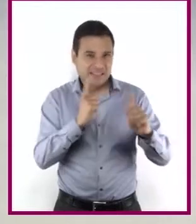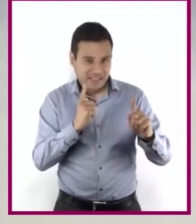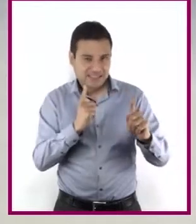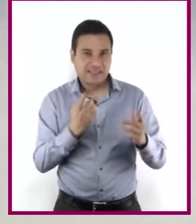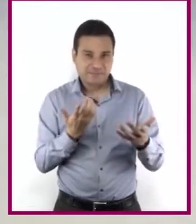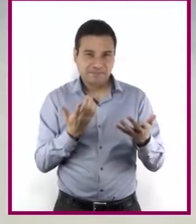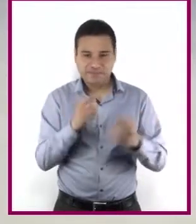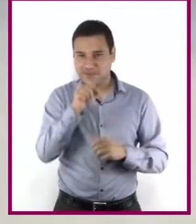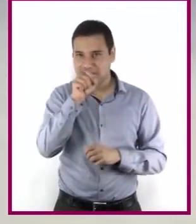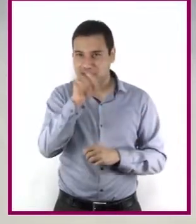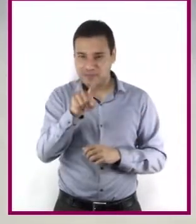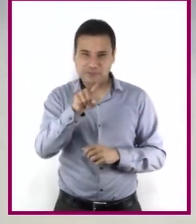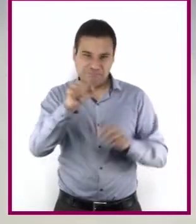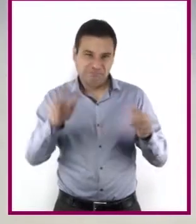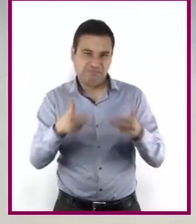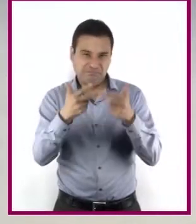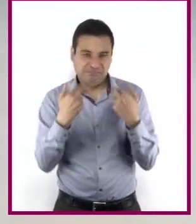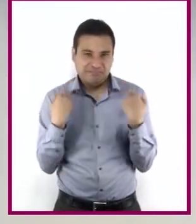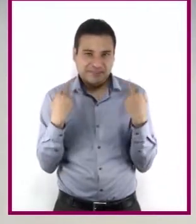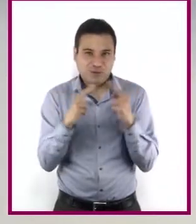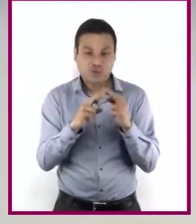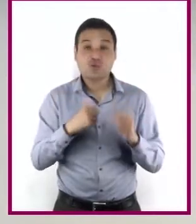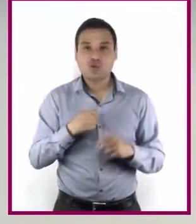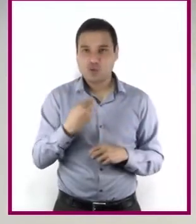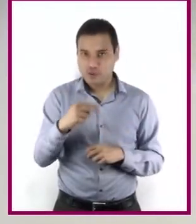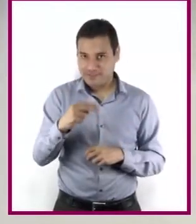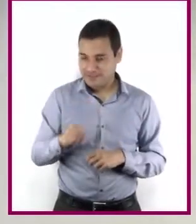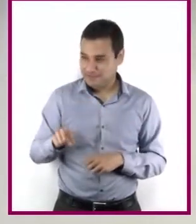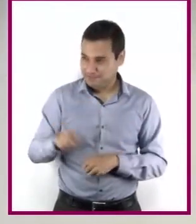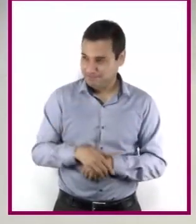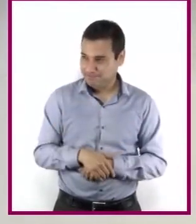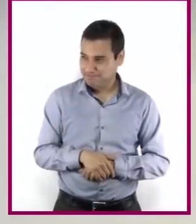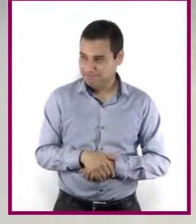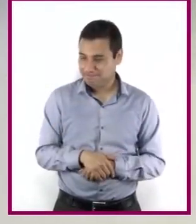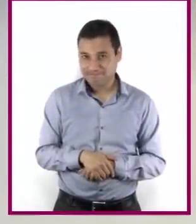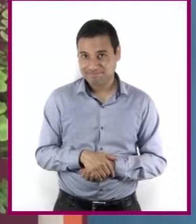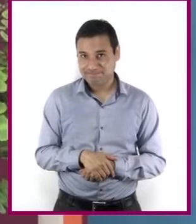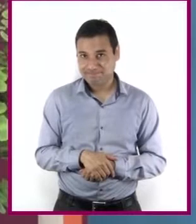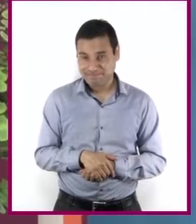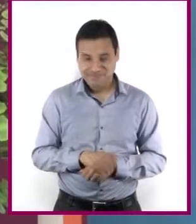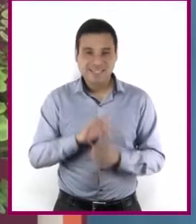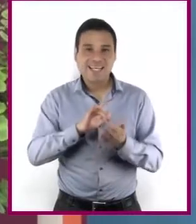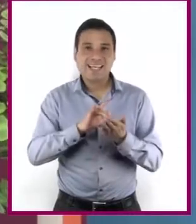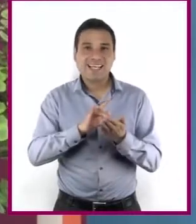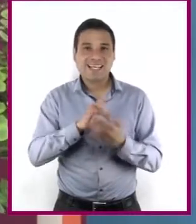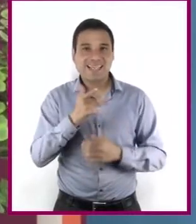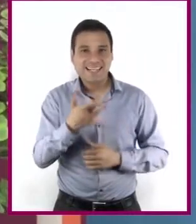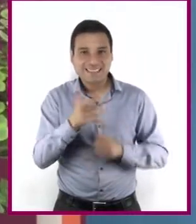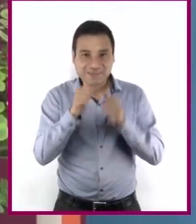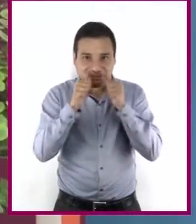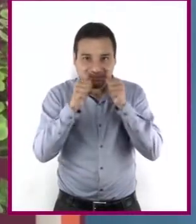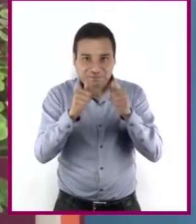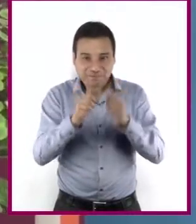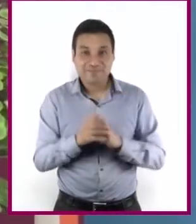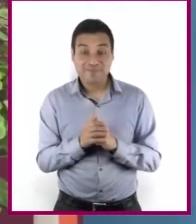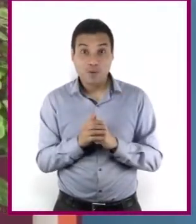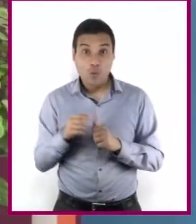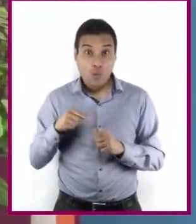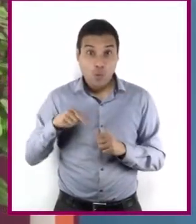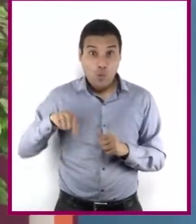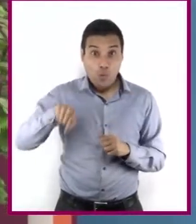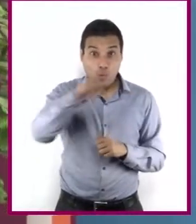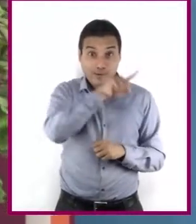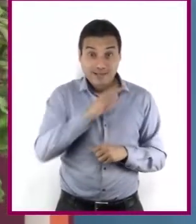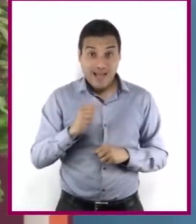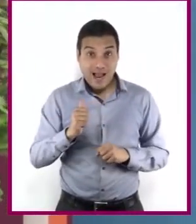Elizabeth Montiel Duque. Gracias por acompañarme el día de hoy. Espero que estén aprovechando al máximo